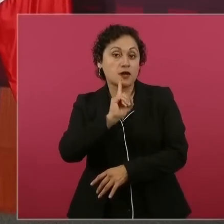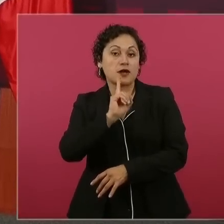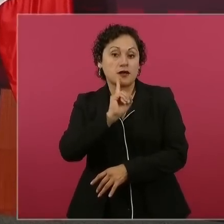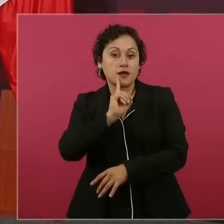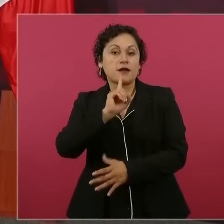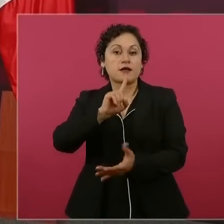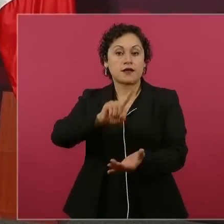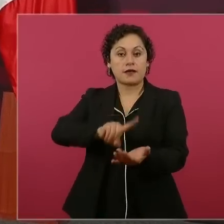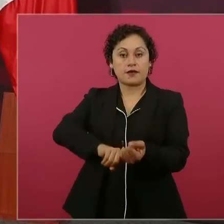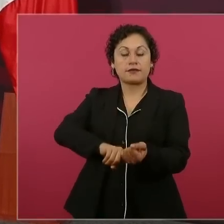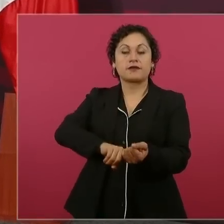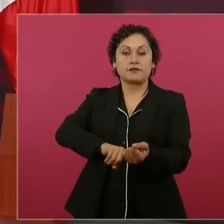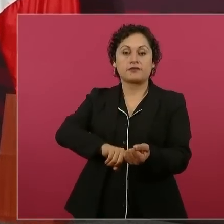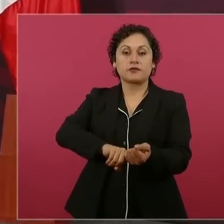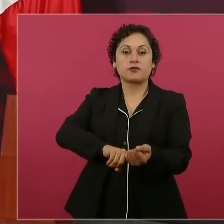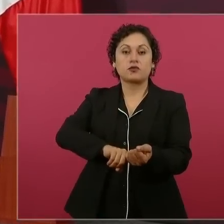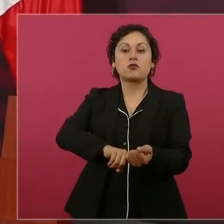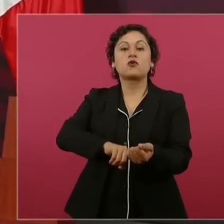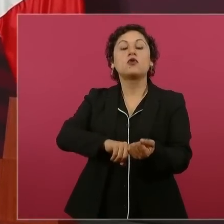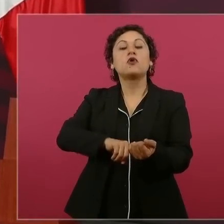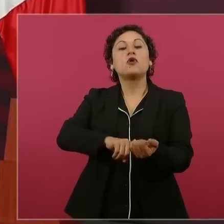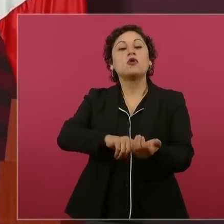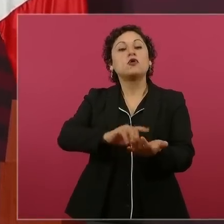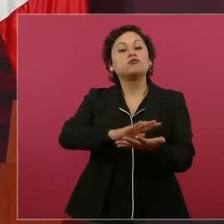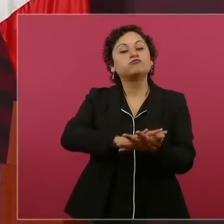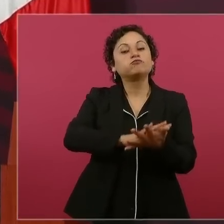del movimiento de transformación en México.